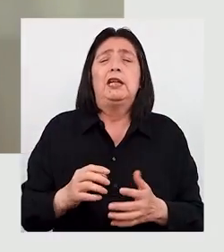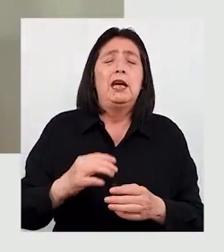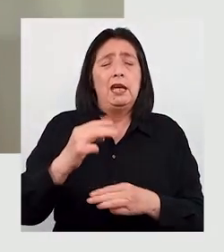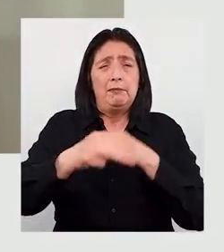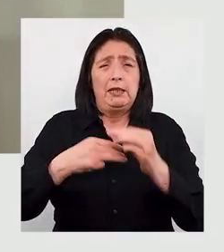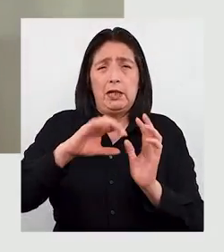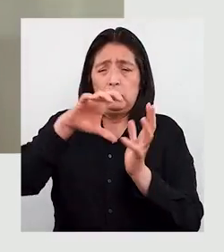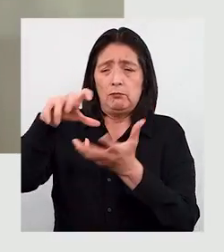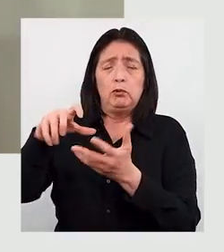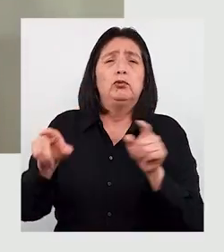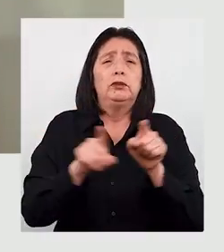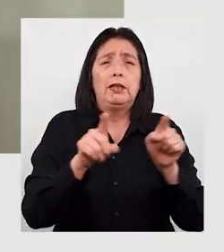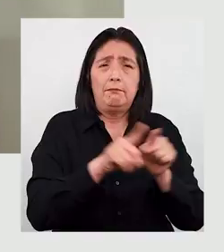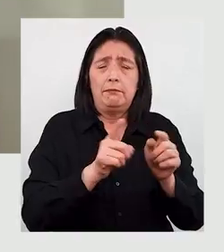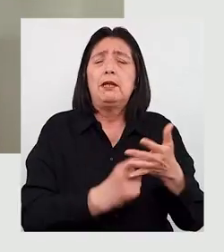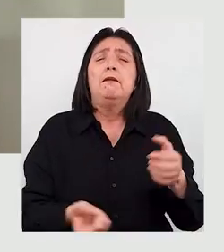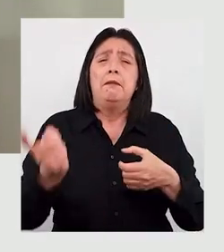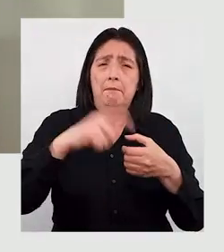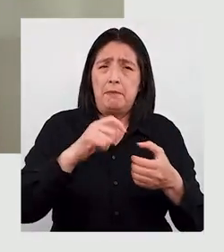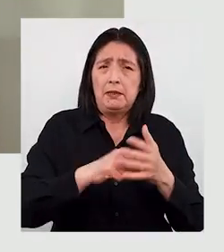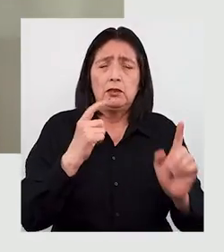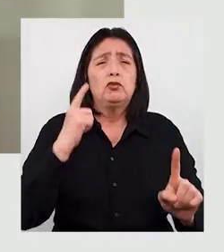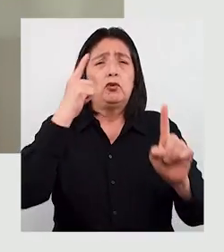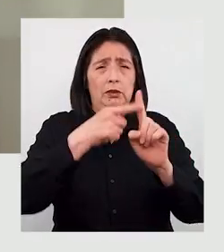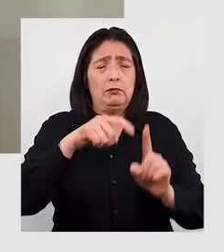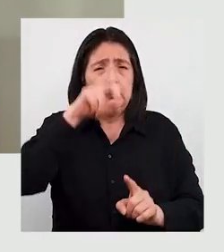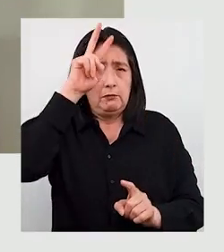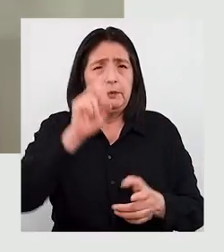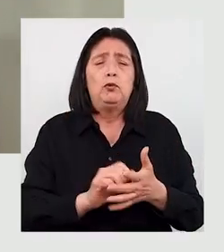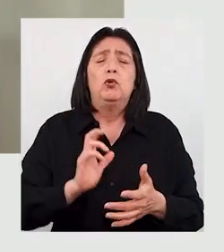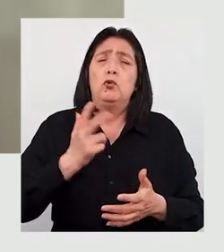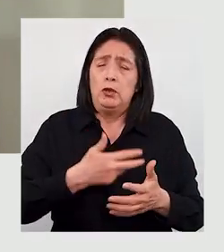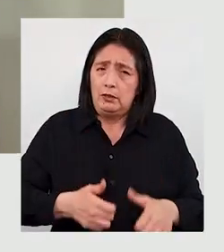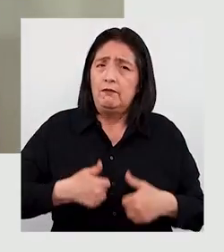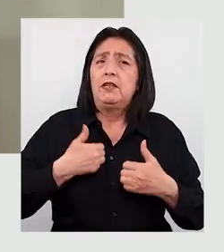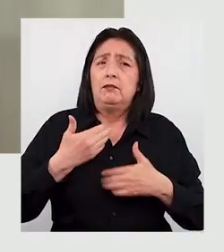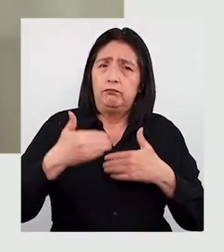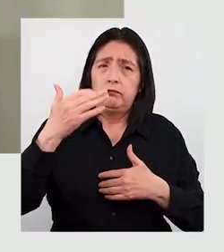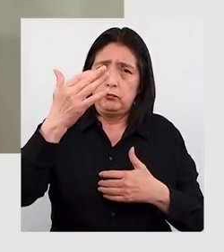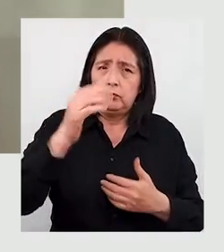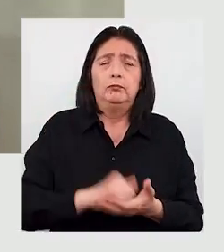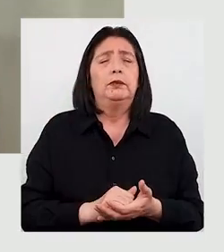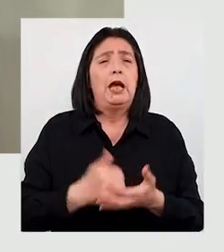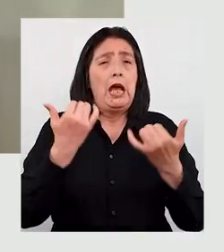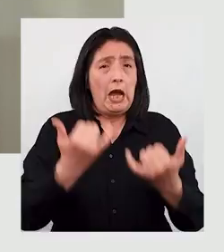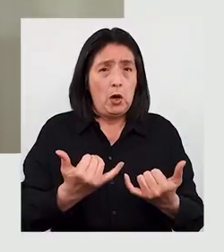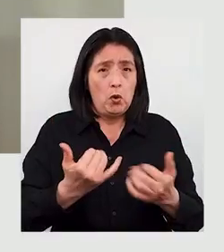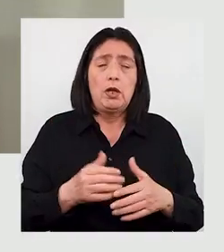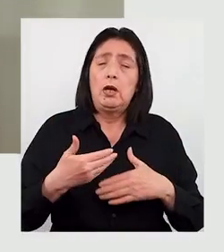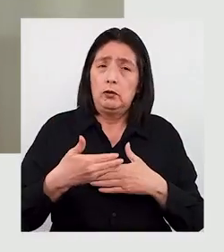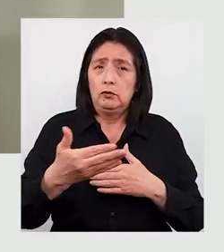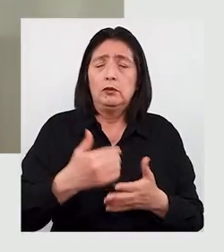global, sino que forma parte de uno de los principales objetivos del Perú, nuestra supervivencia. A